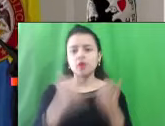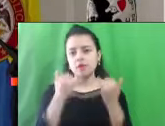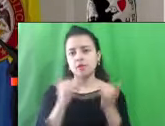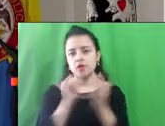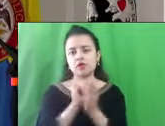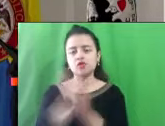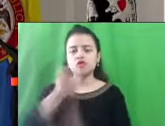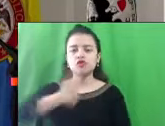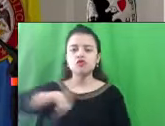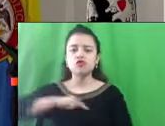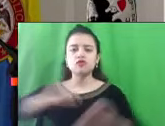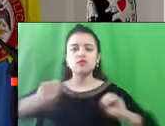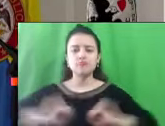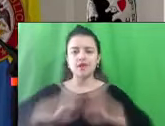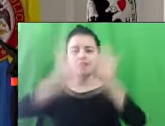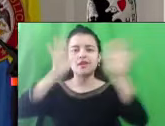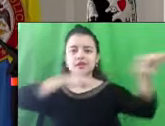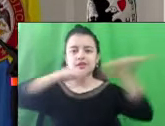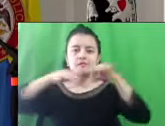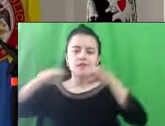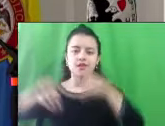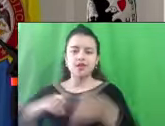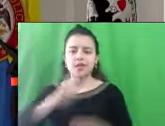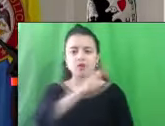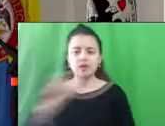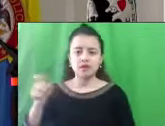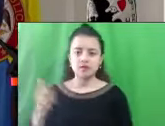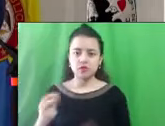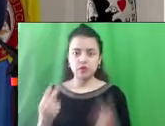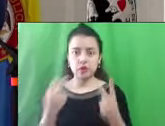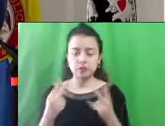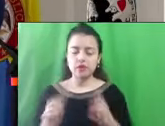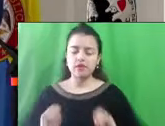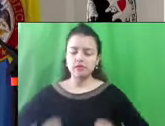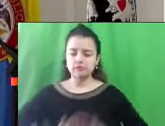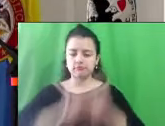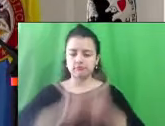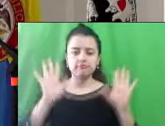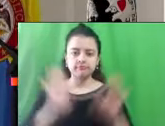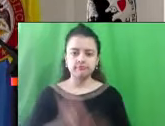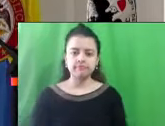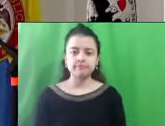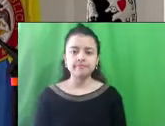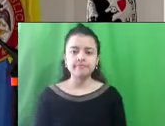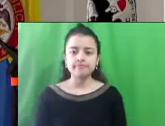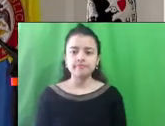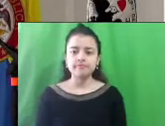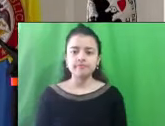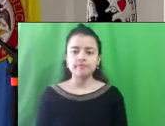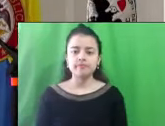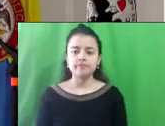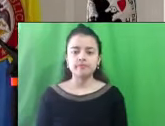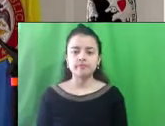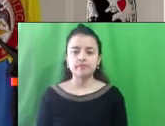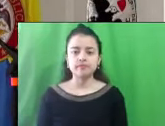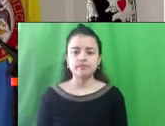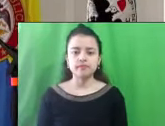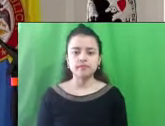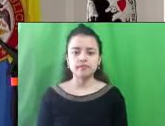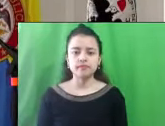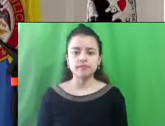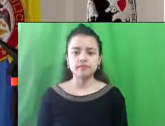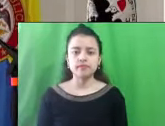rendirle cuentas a la comunidad, para responder sus inquietudes. Y para empezar con esta rendición de cuentas, quiero darle paso al equipo